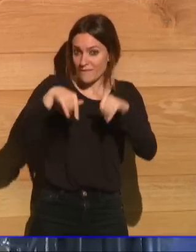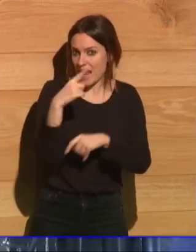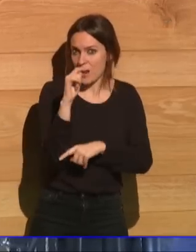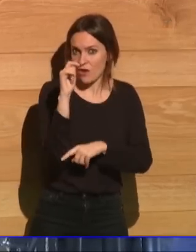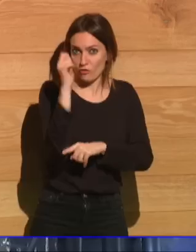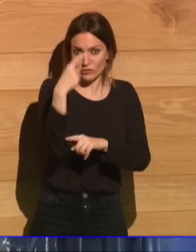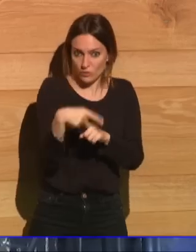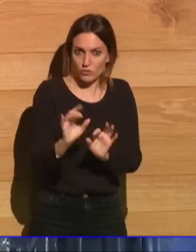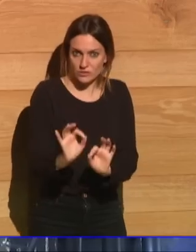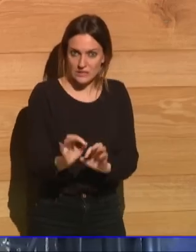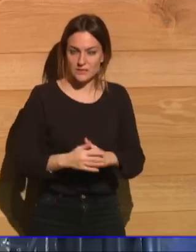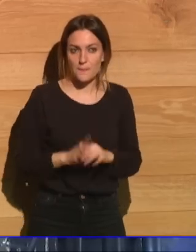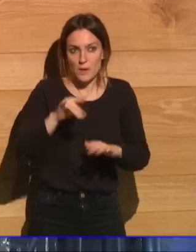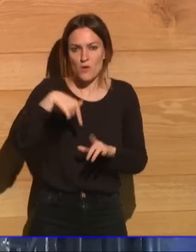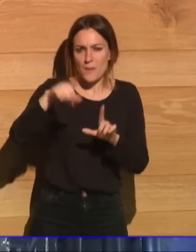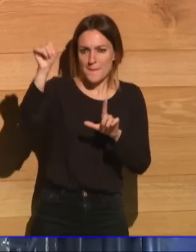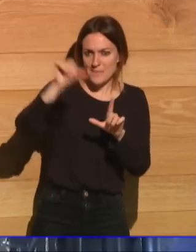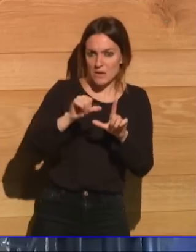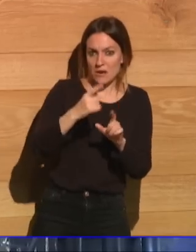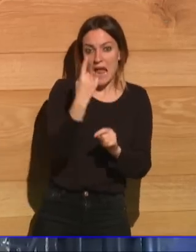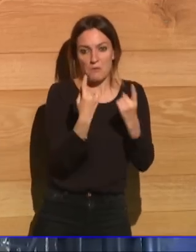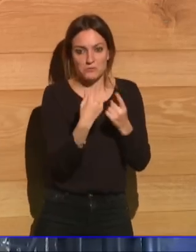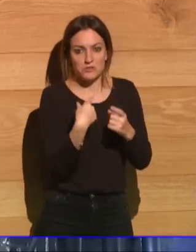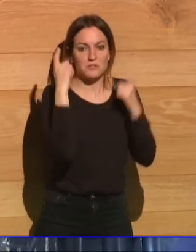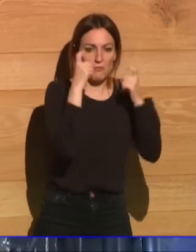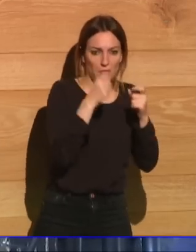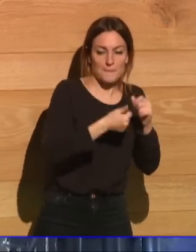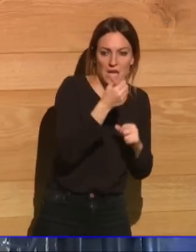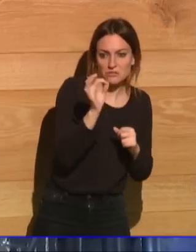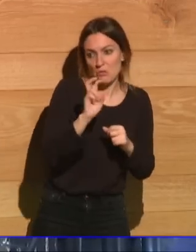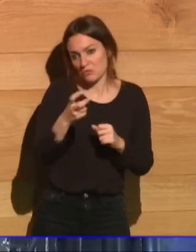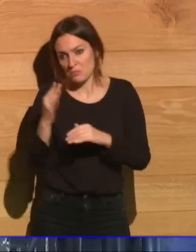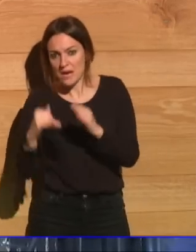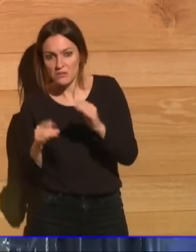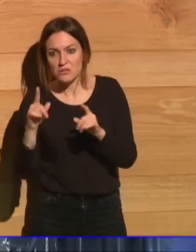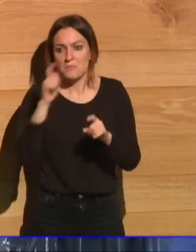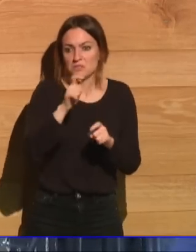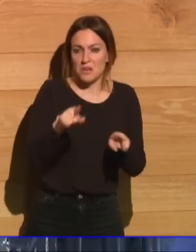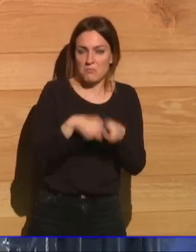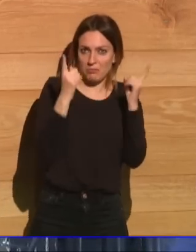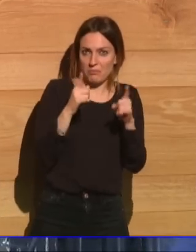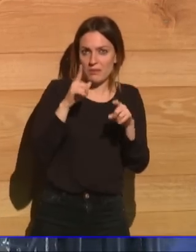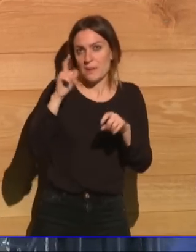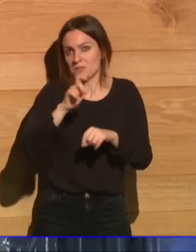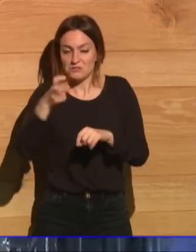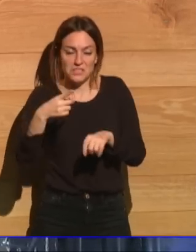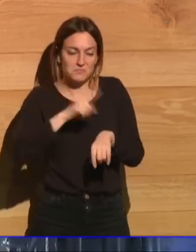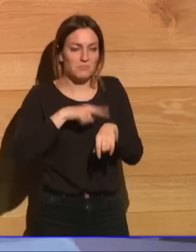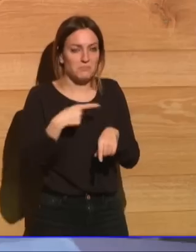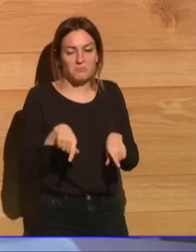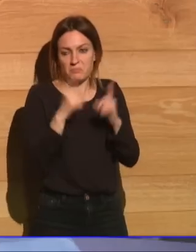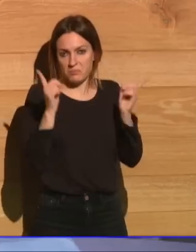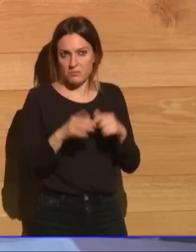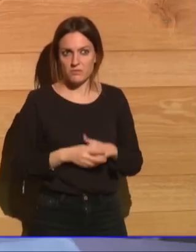en esta peli hay un montón de gente esforzándose, unos más, otros menos, gente que le da igual, gente que solo está allí para rellenar el tiempo. Y vamos